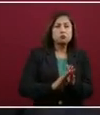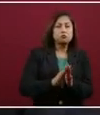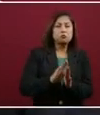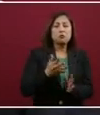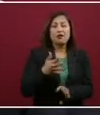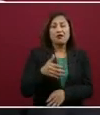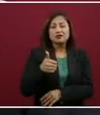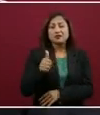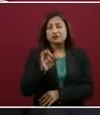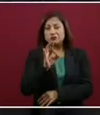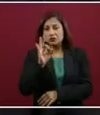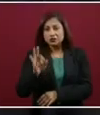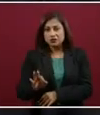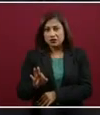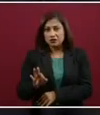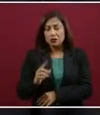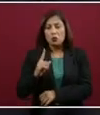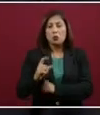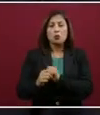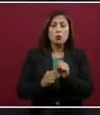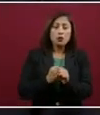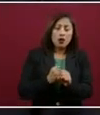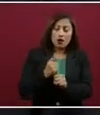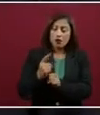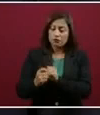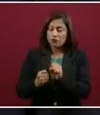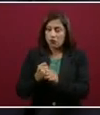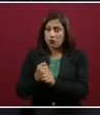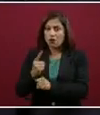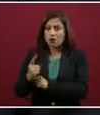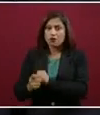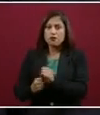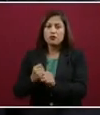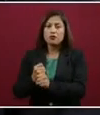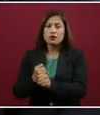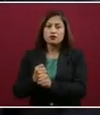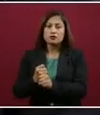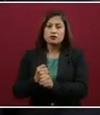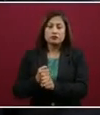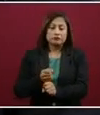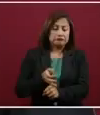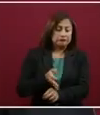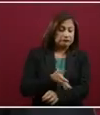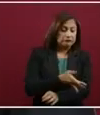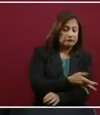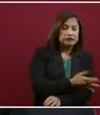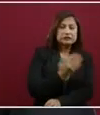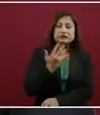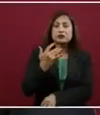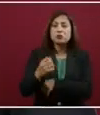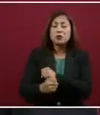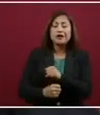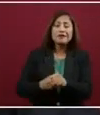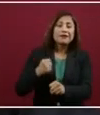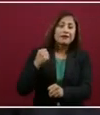6% anual durante 50 años.